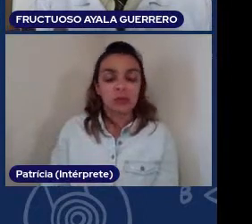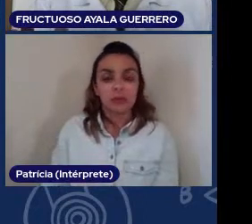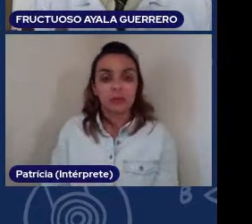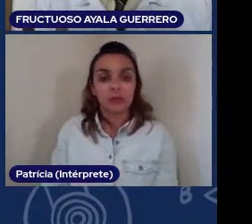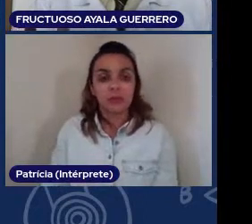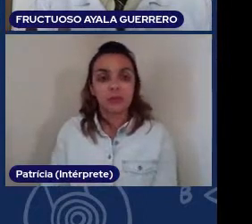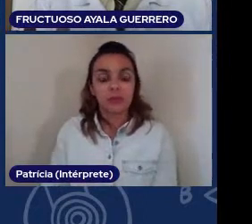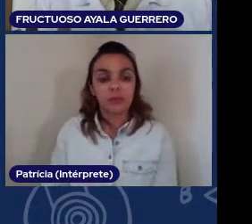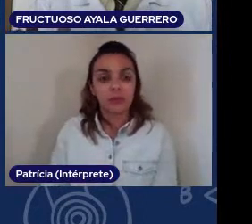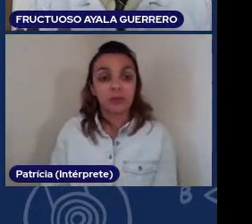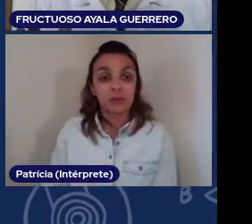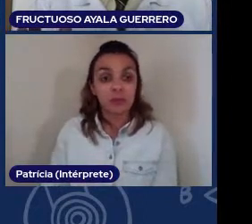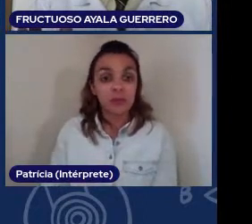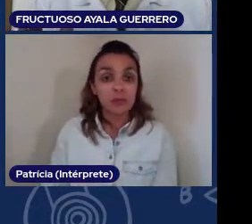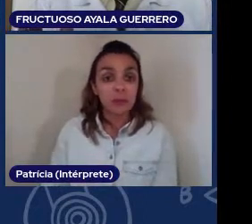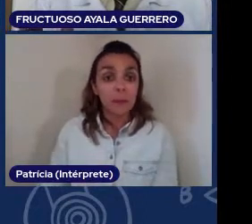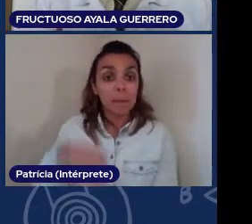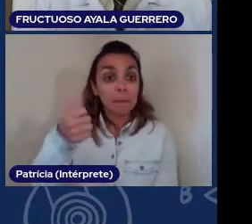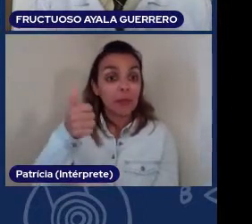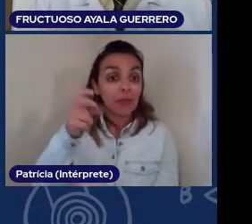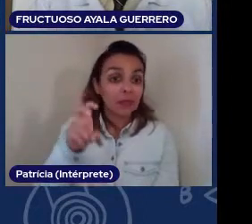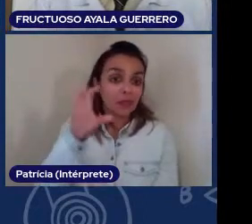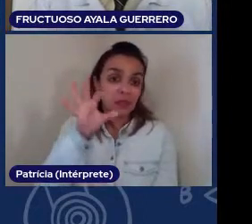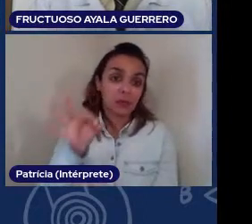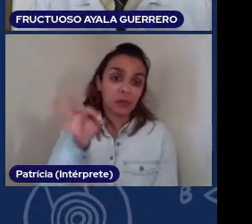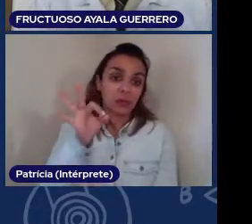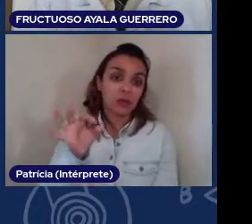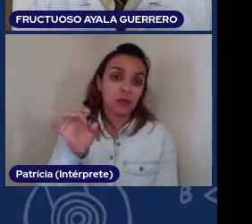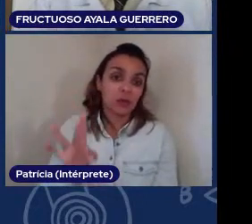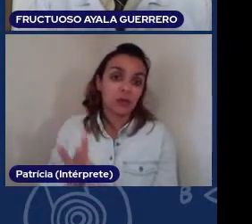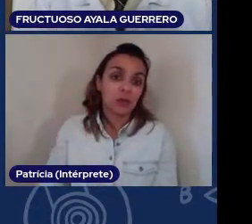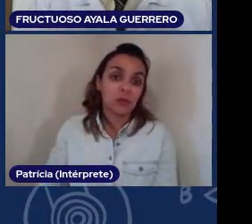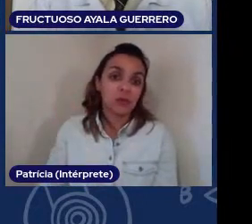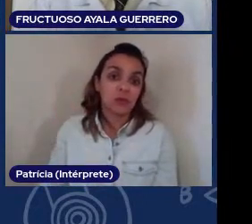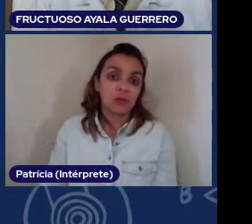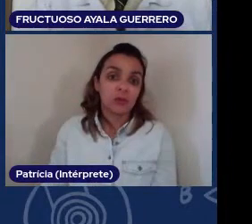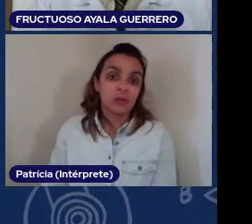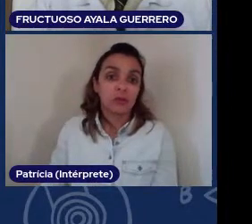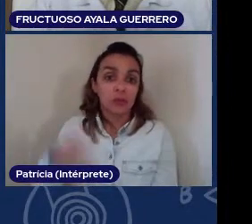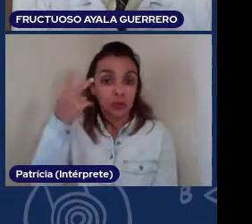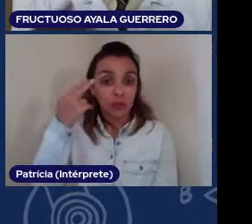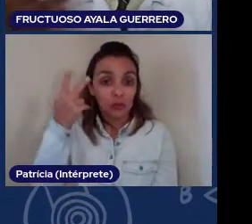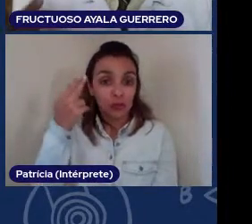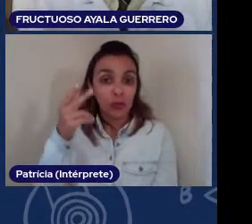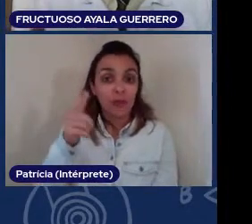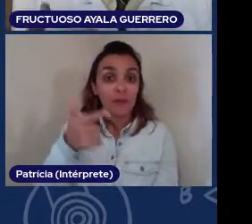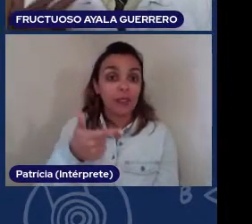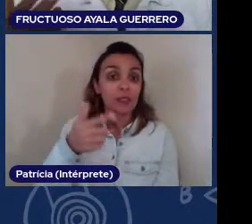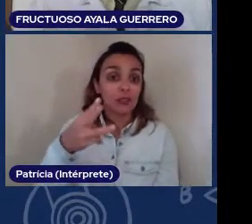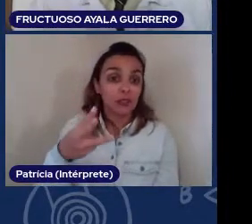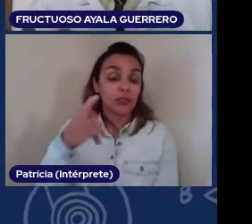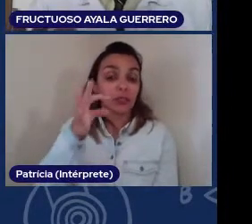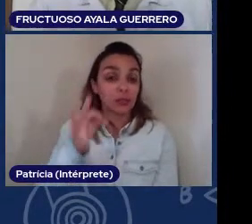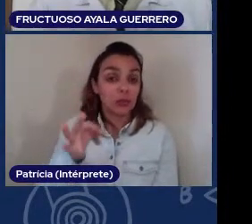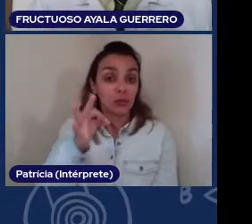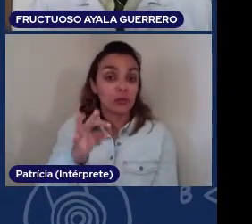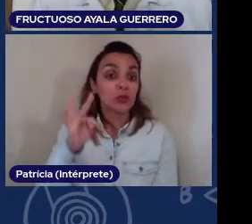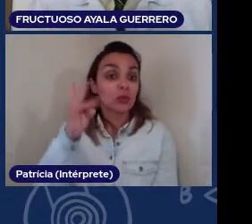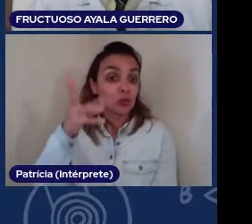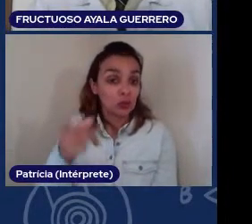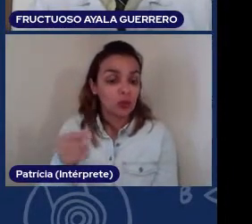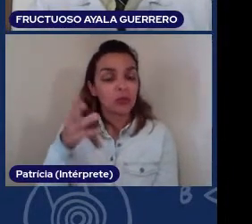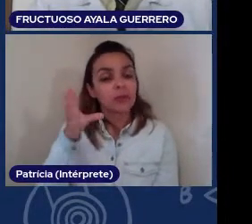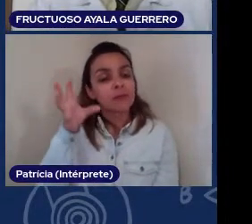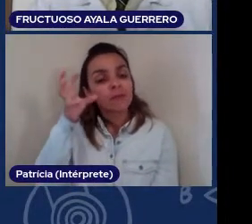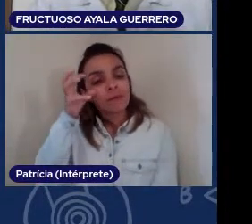Noten, en este caso ocupa el 15%, mientras que los controles 23% del tiempo total de sueño. Así